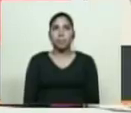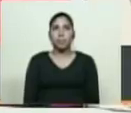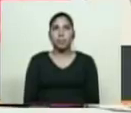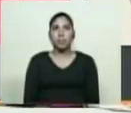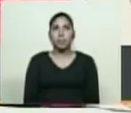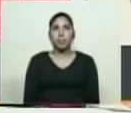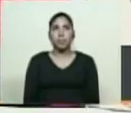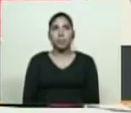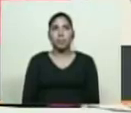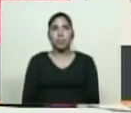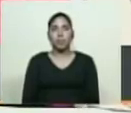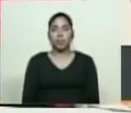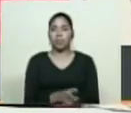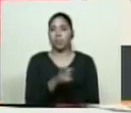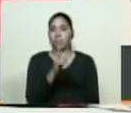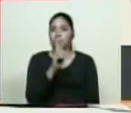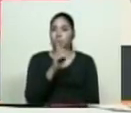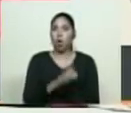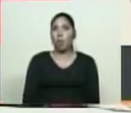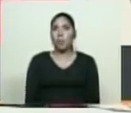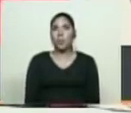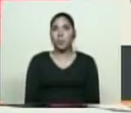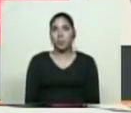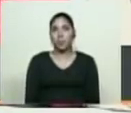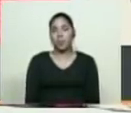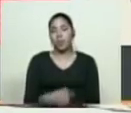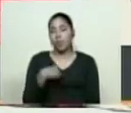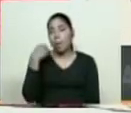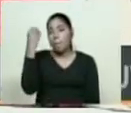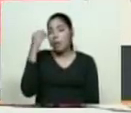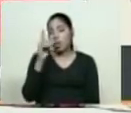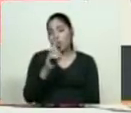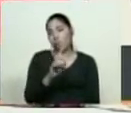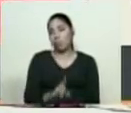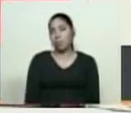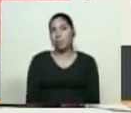Por mi gusto no es así. Desde mi punto de vista, pues.